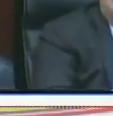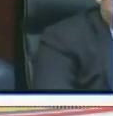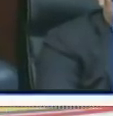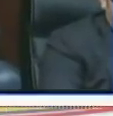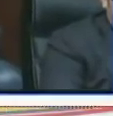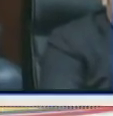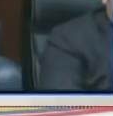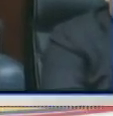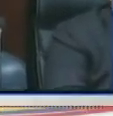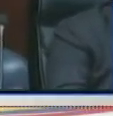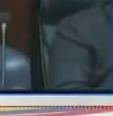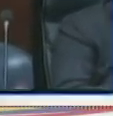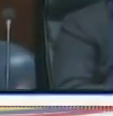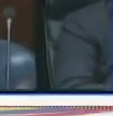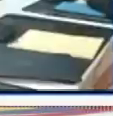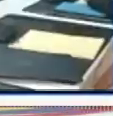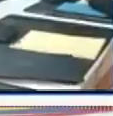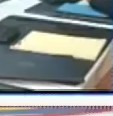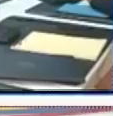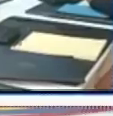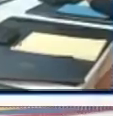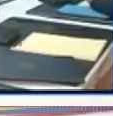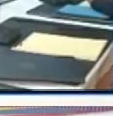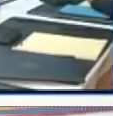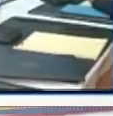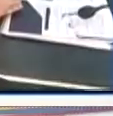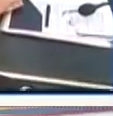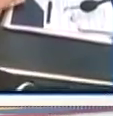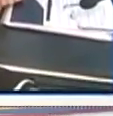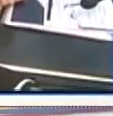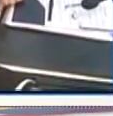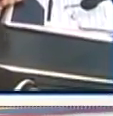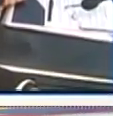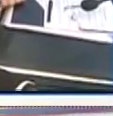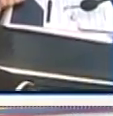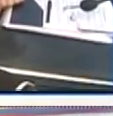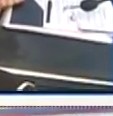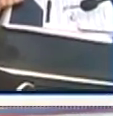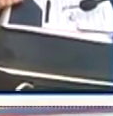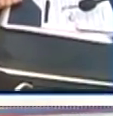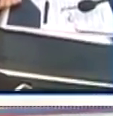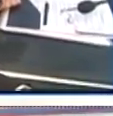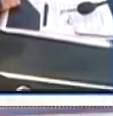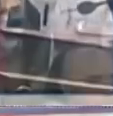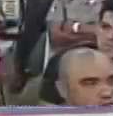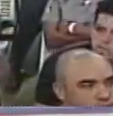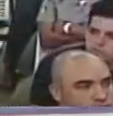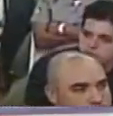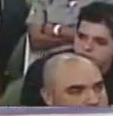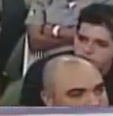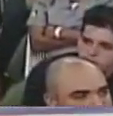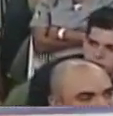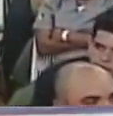manera definitiva. Lo hemos logrado. Es un logro nacional.